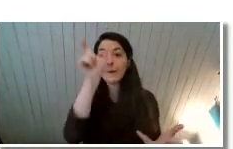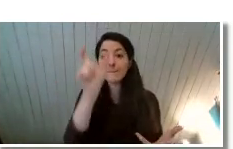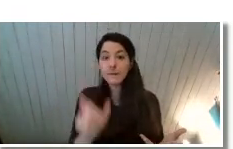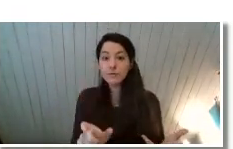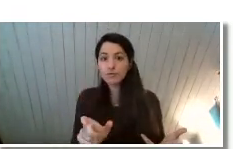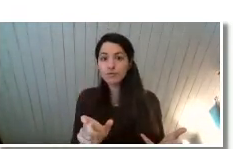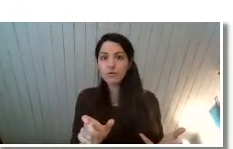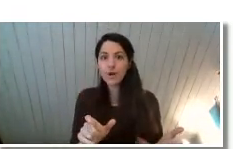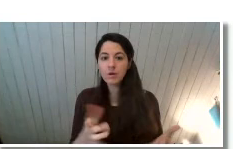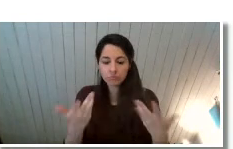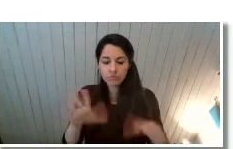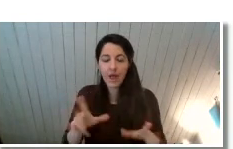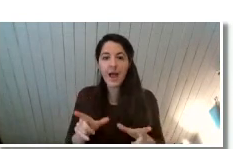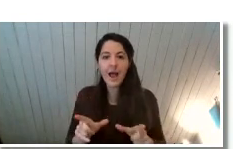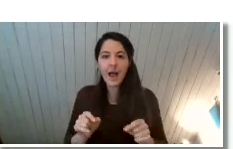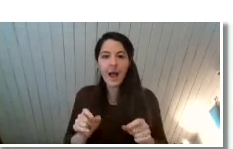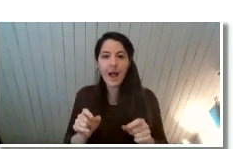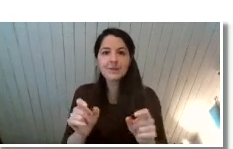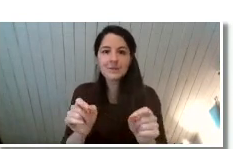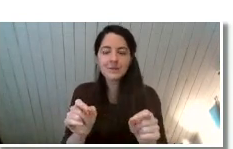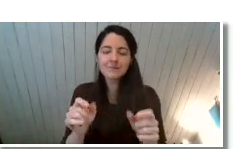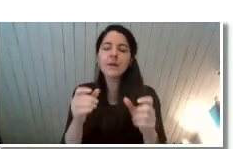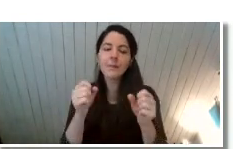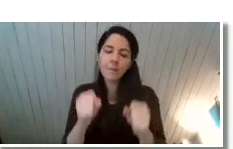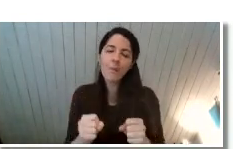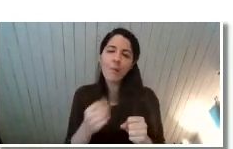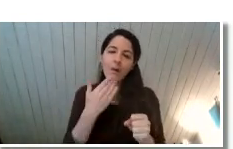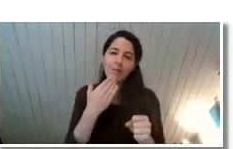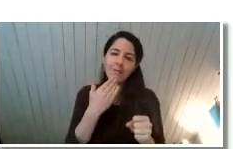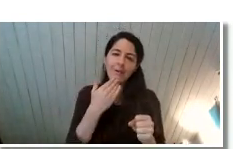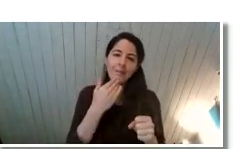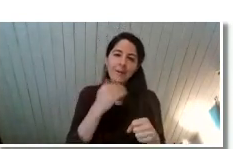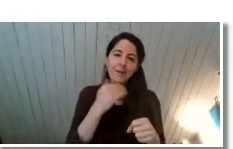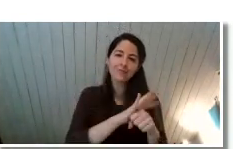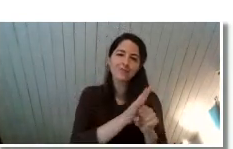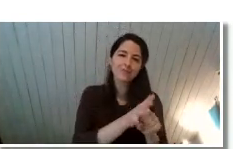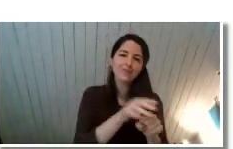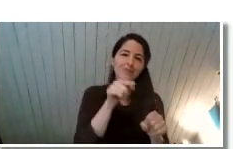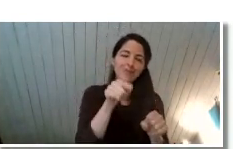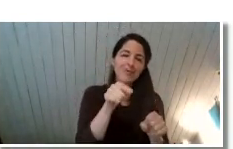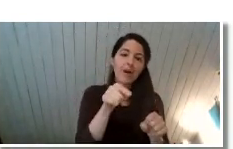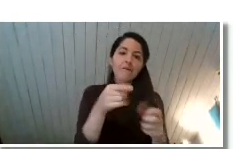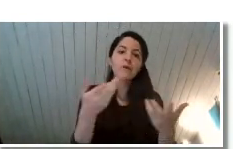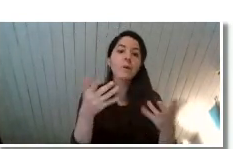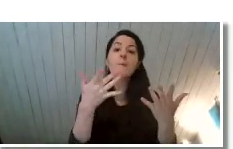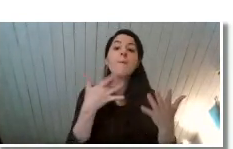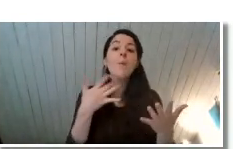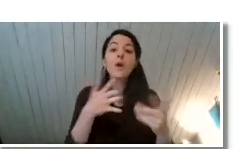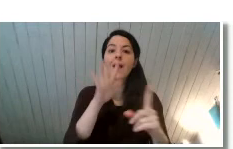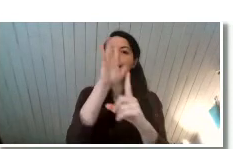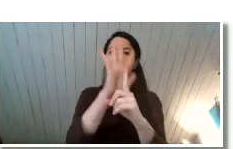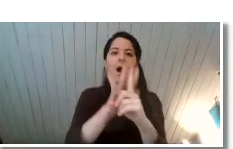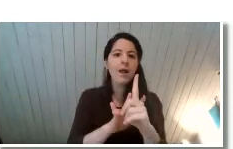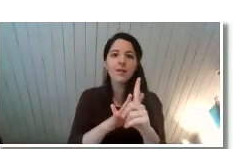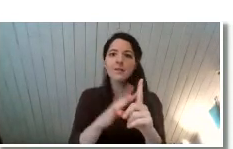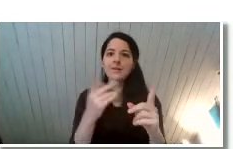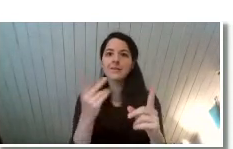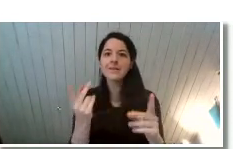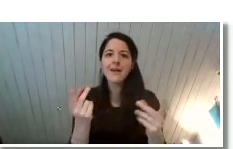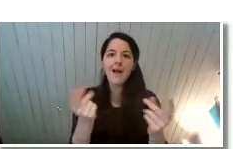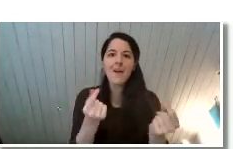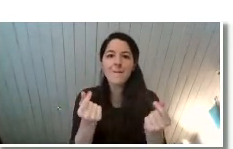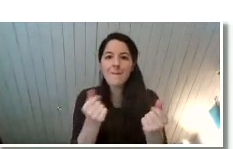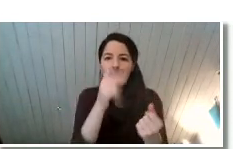de próstata probablemente va a tener más de uno de estos factores de riesgo, y eso también lo vuelve población de riesgo